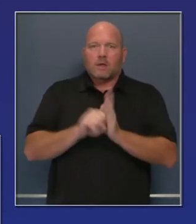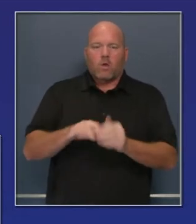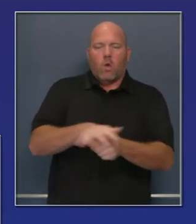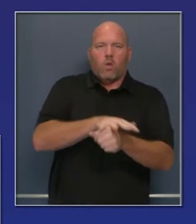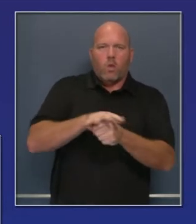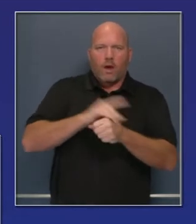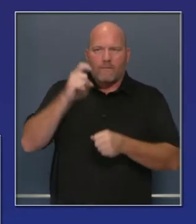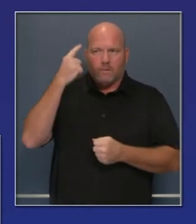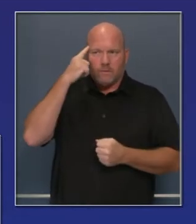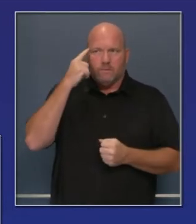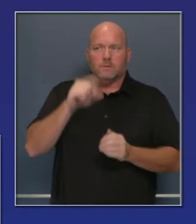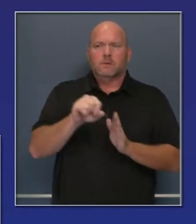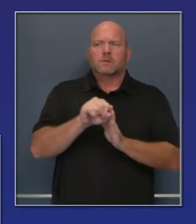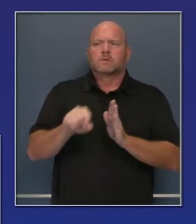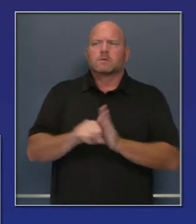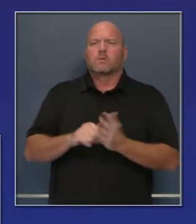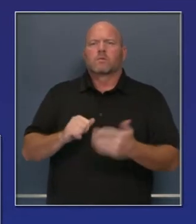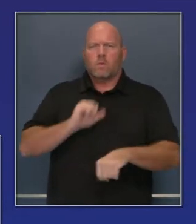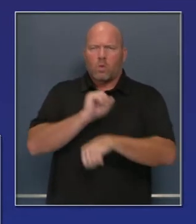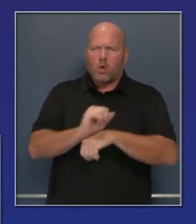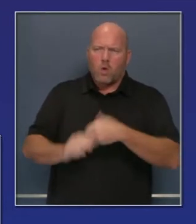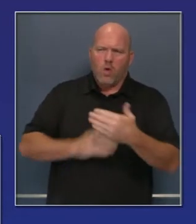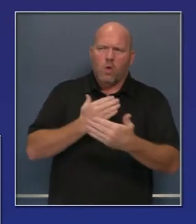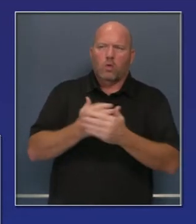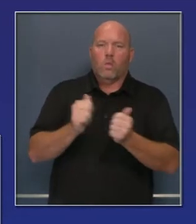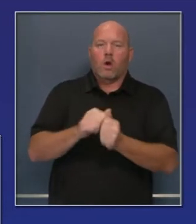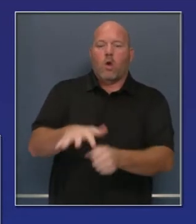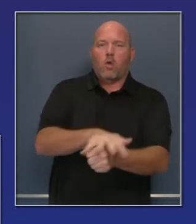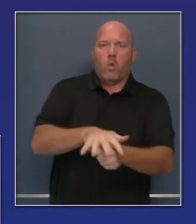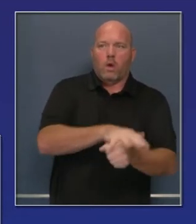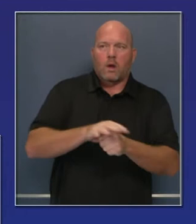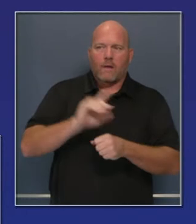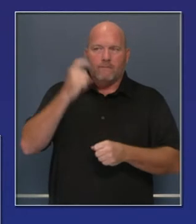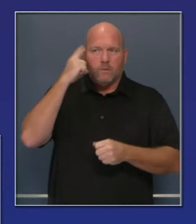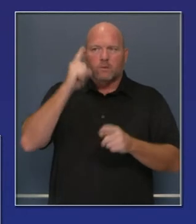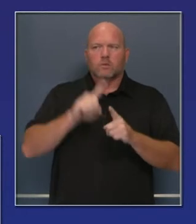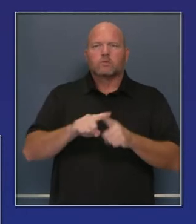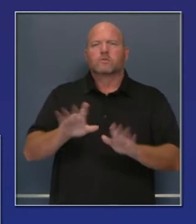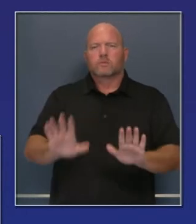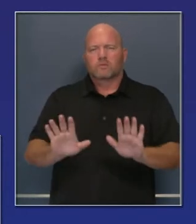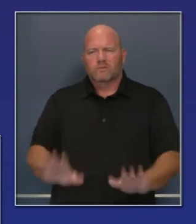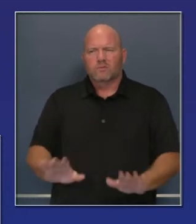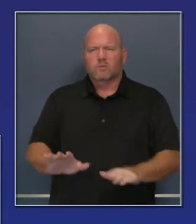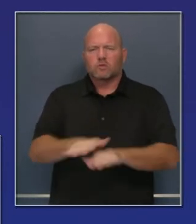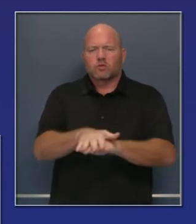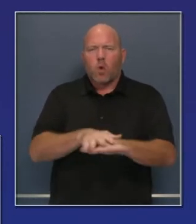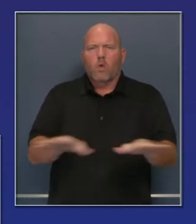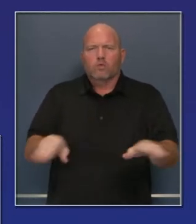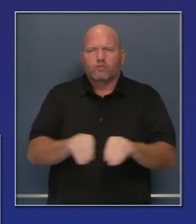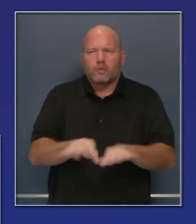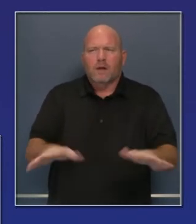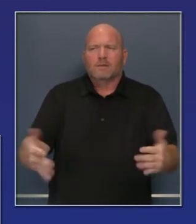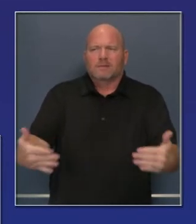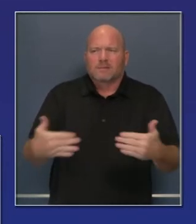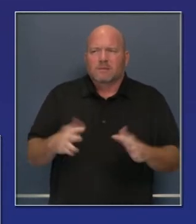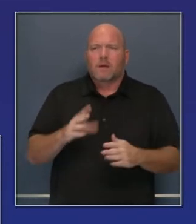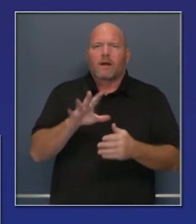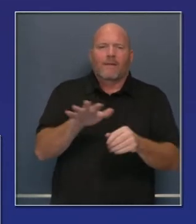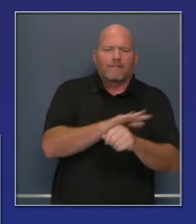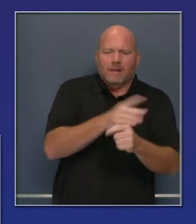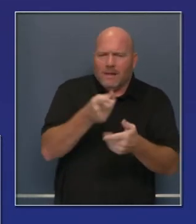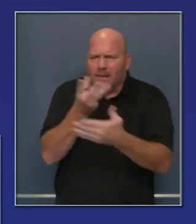batalla contra COVID-19, el Estado ha trabajado estrechamente con gobiernos locales para llenar los huecos y deja